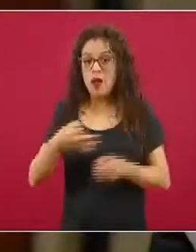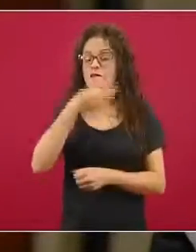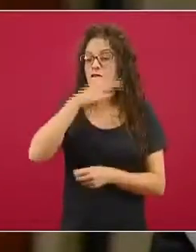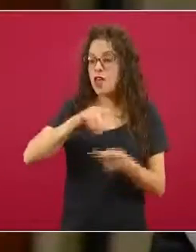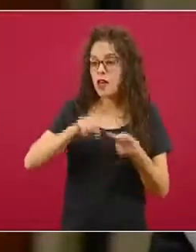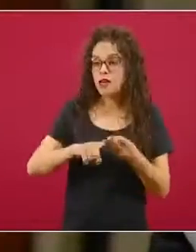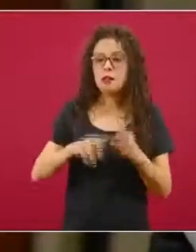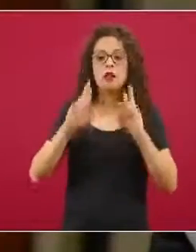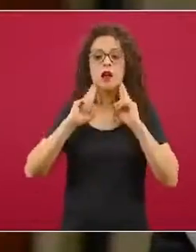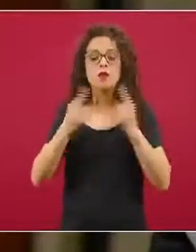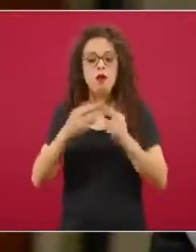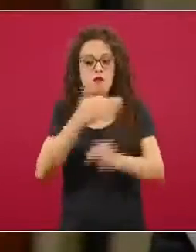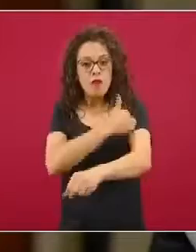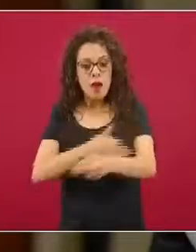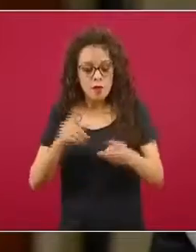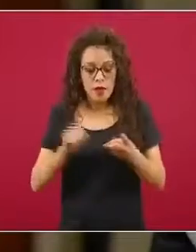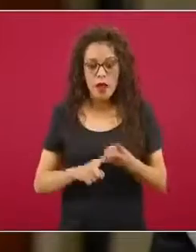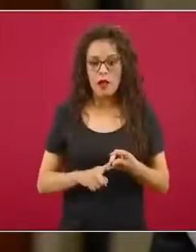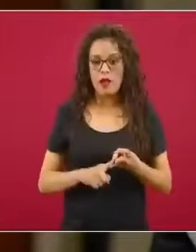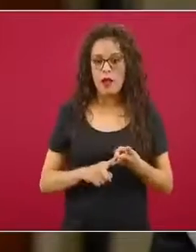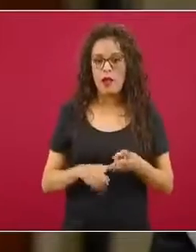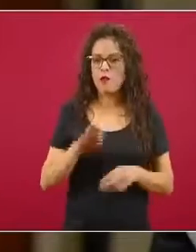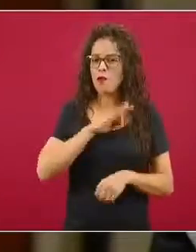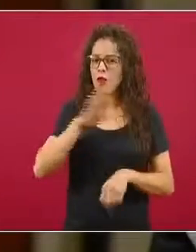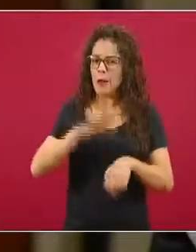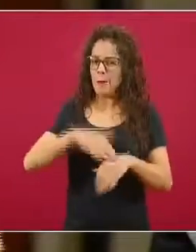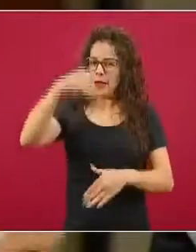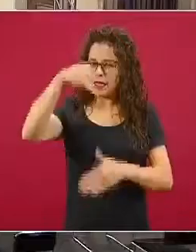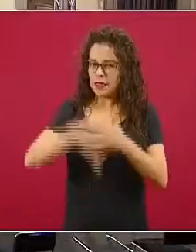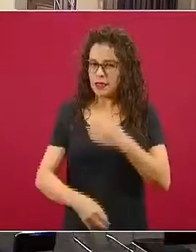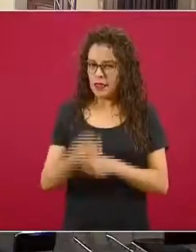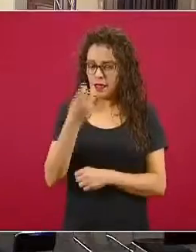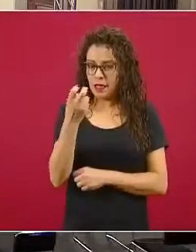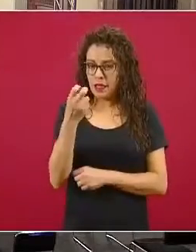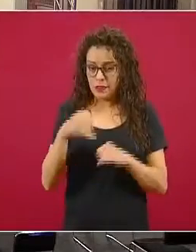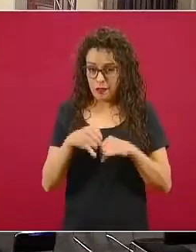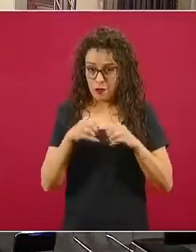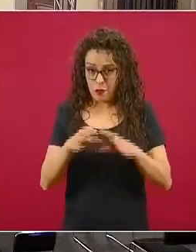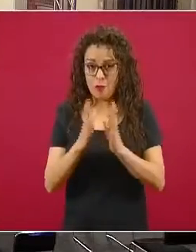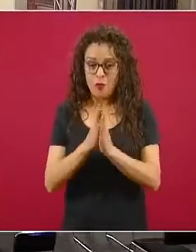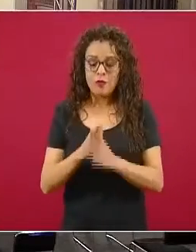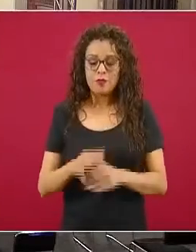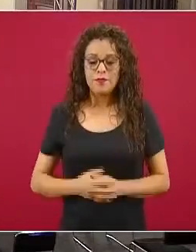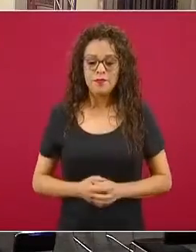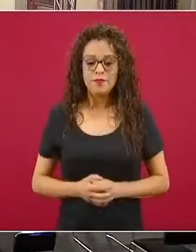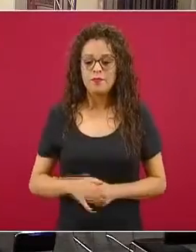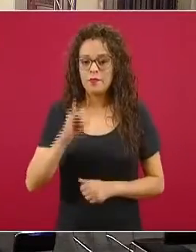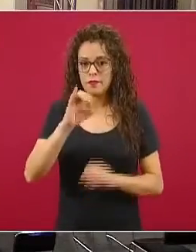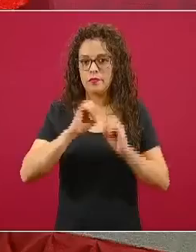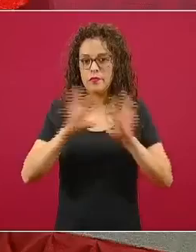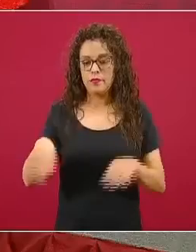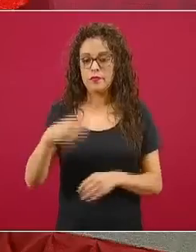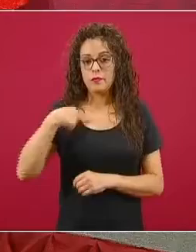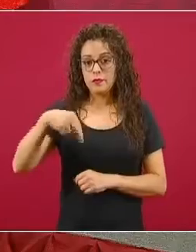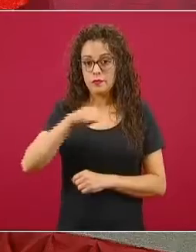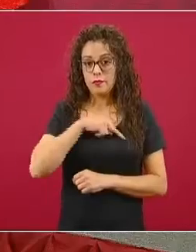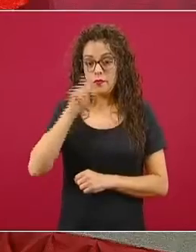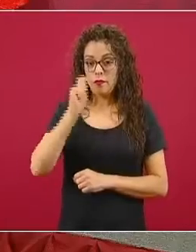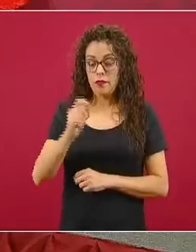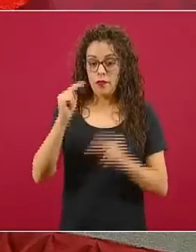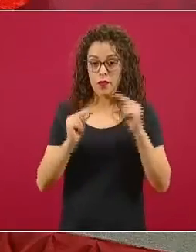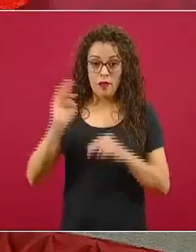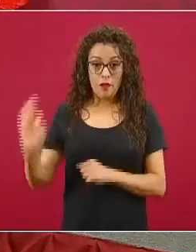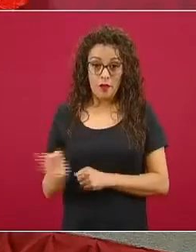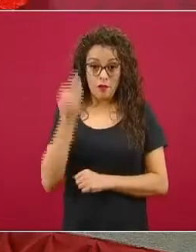fiestas? Si pudiera darnos un poco más de detalles sobre esta información. Sí. El detalle que tenemos nosotros a nivel federal